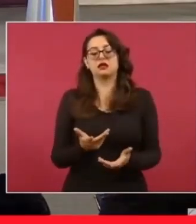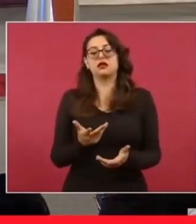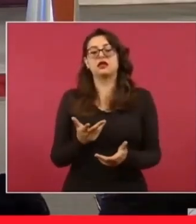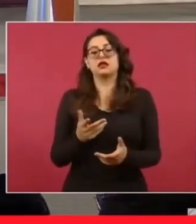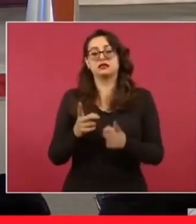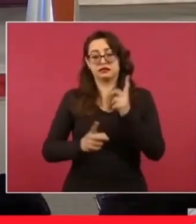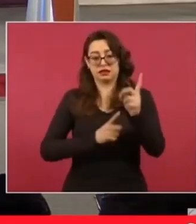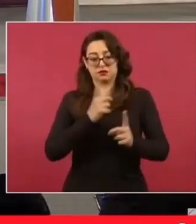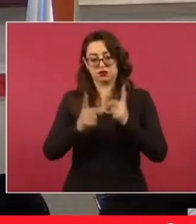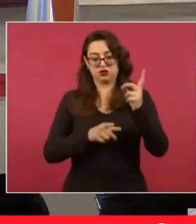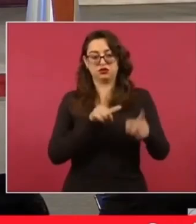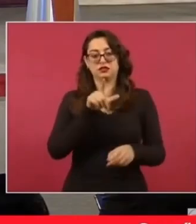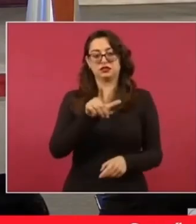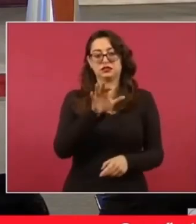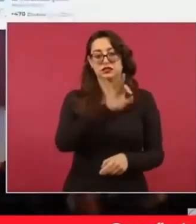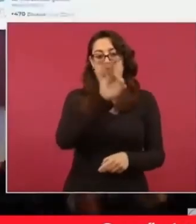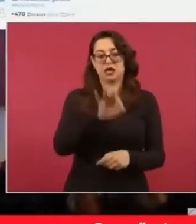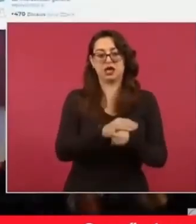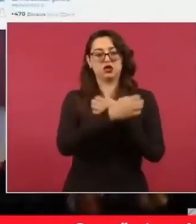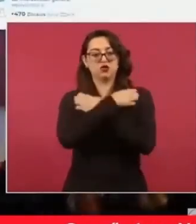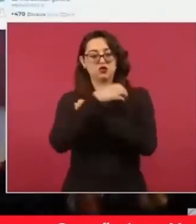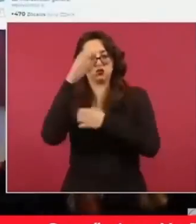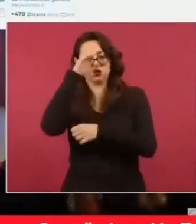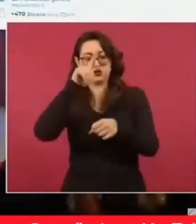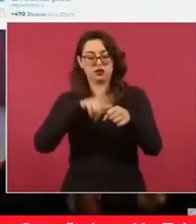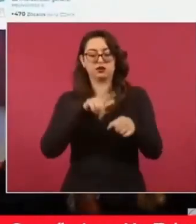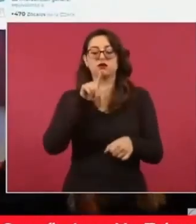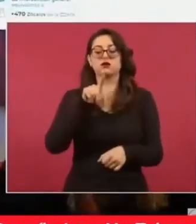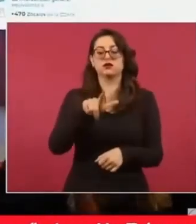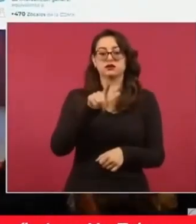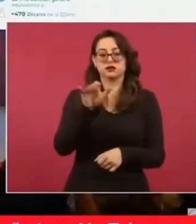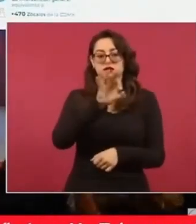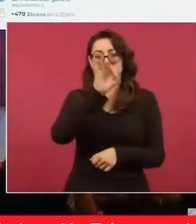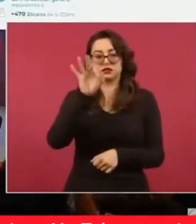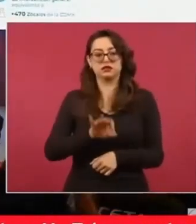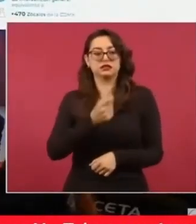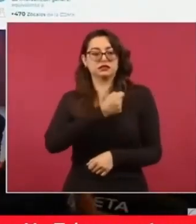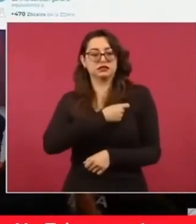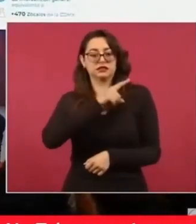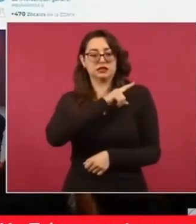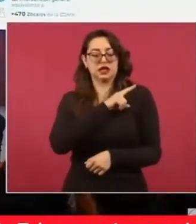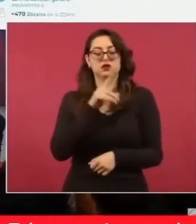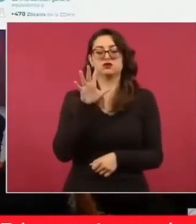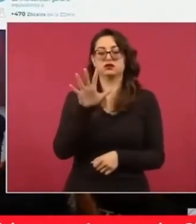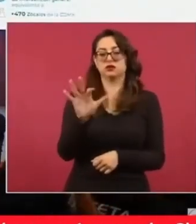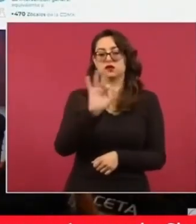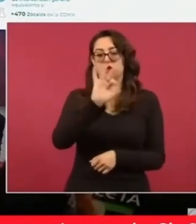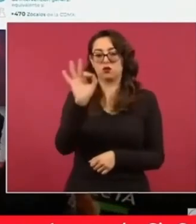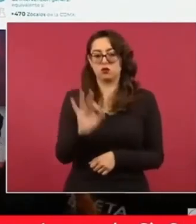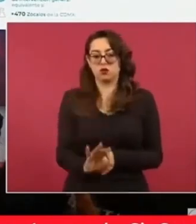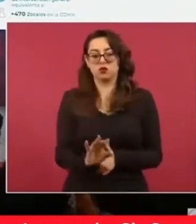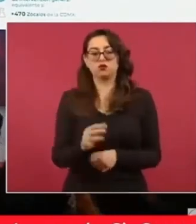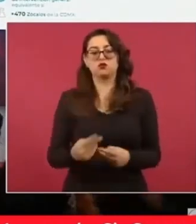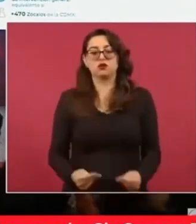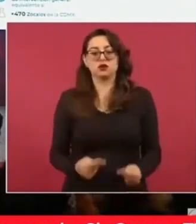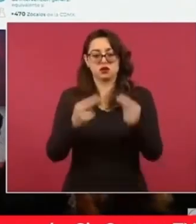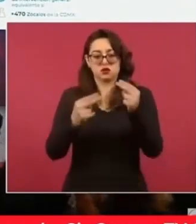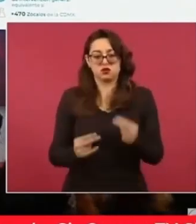hablar, 17%, educación y cultura 17%, salud y seguridad 5% y comercio